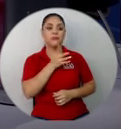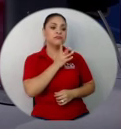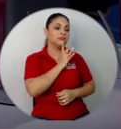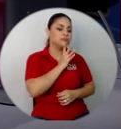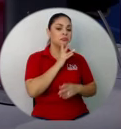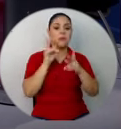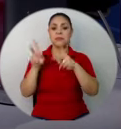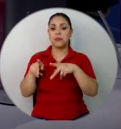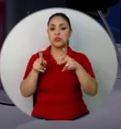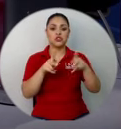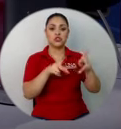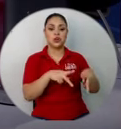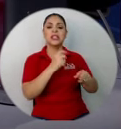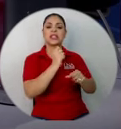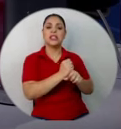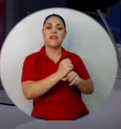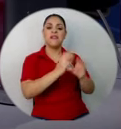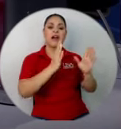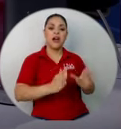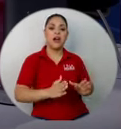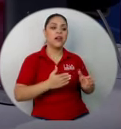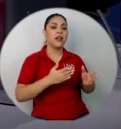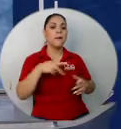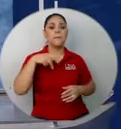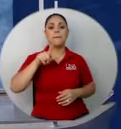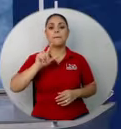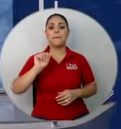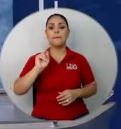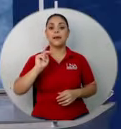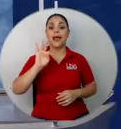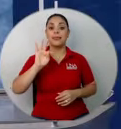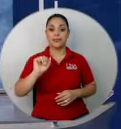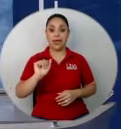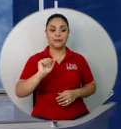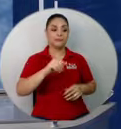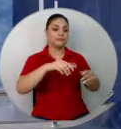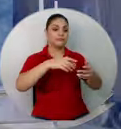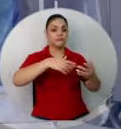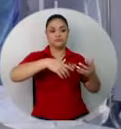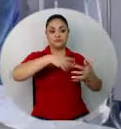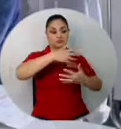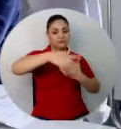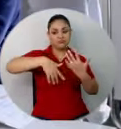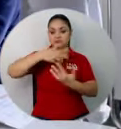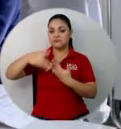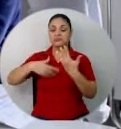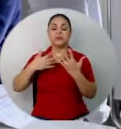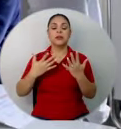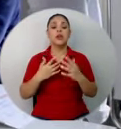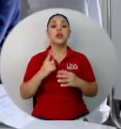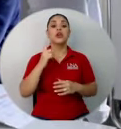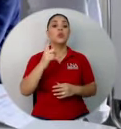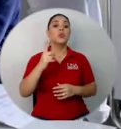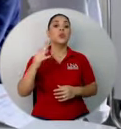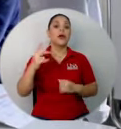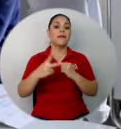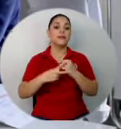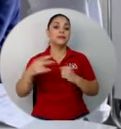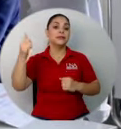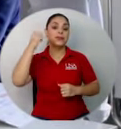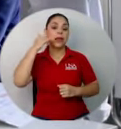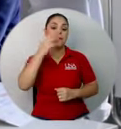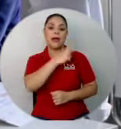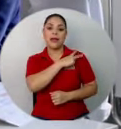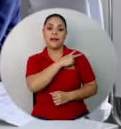conversaba con la gente de planta, interactuábamos, y en algún momento me llaman de la jefatura, era una